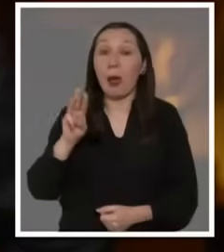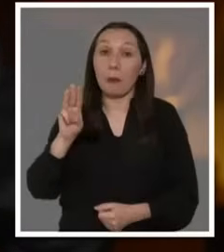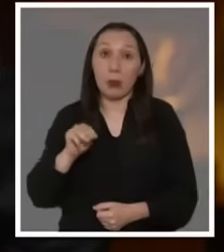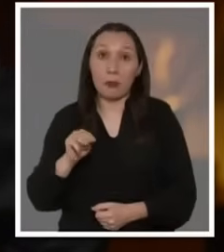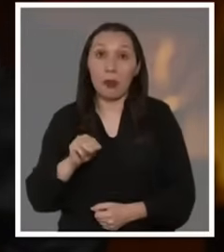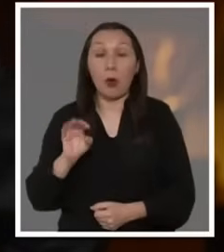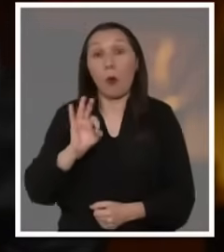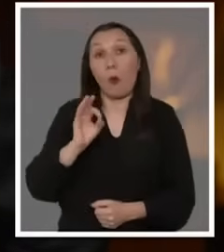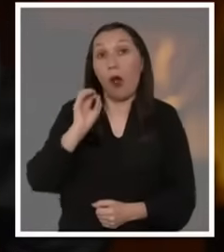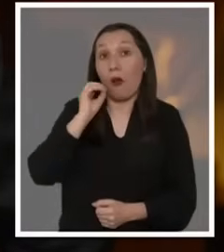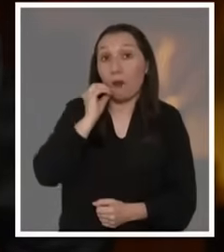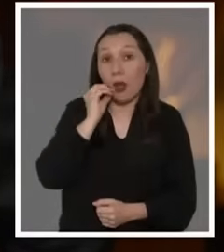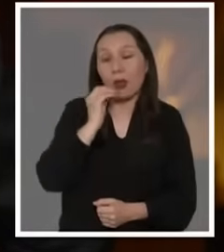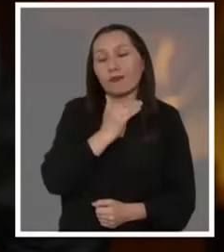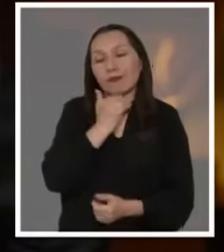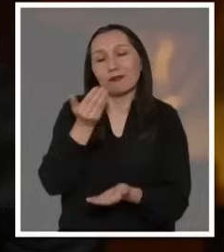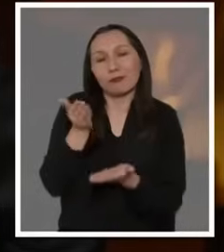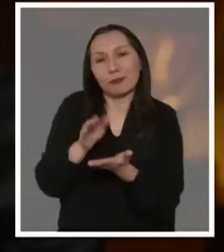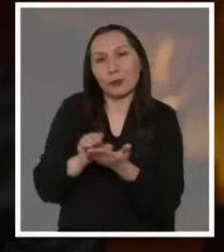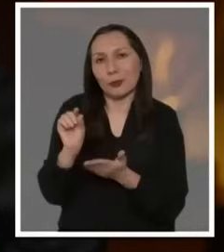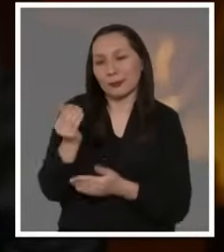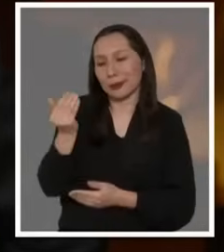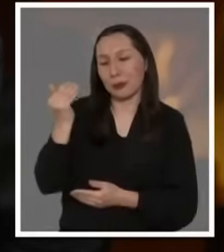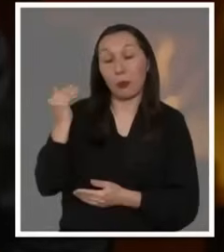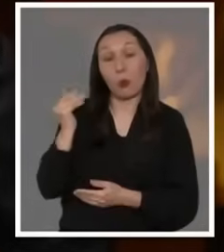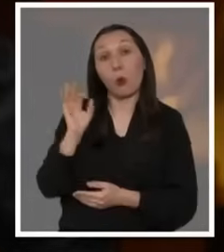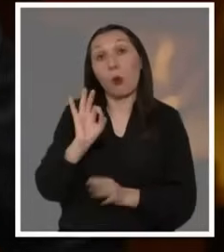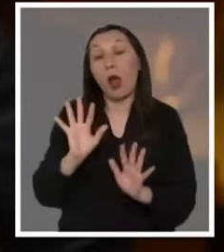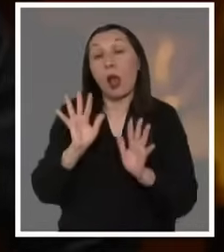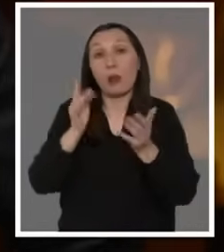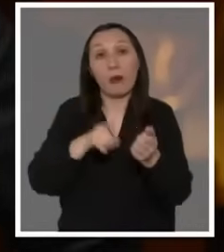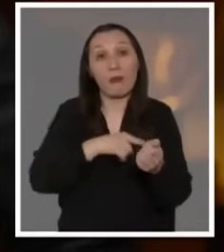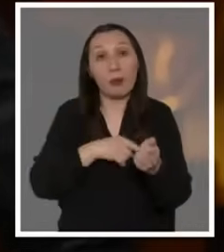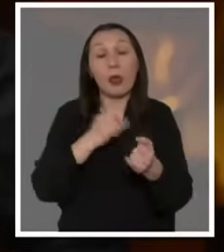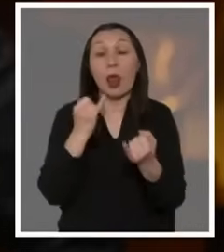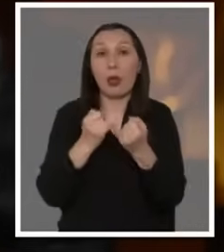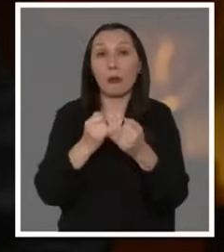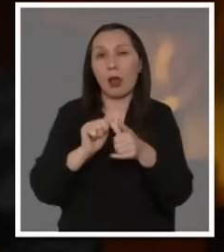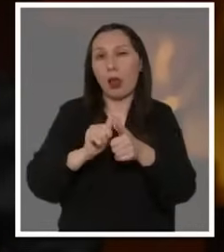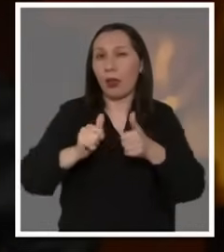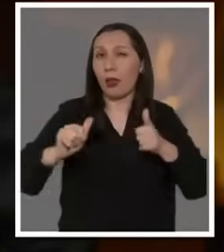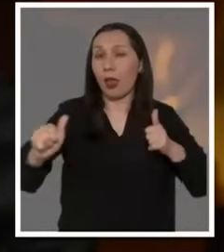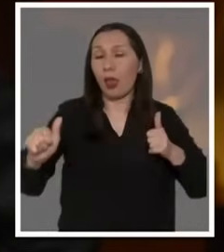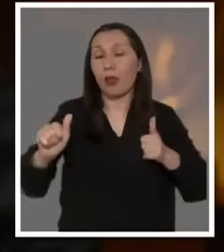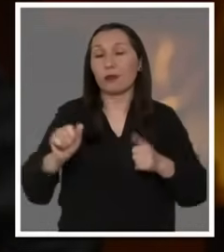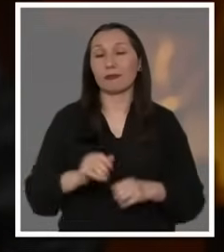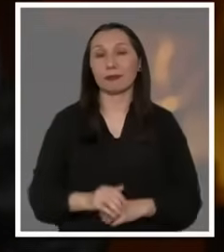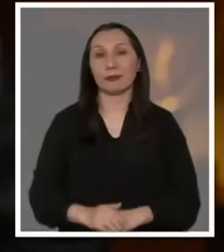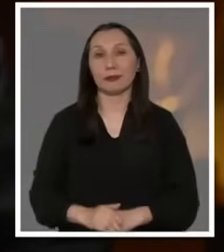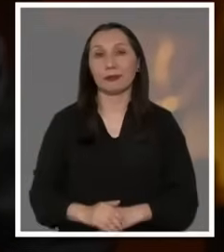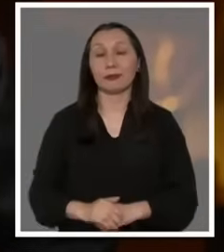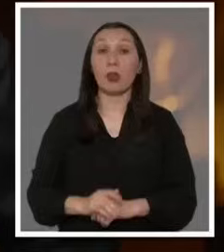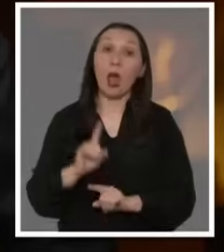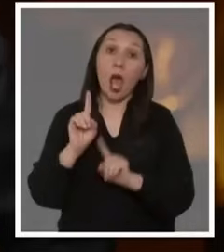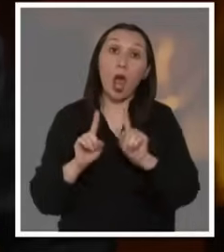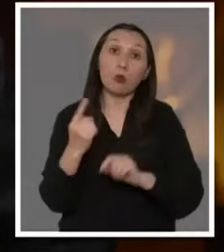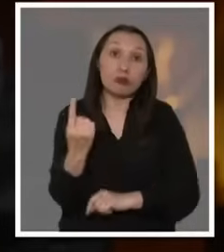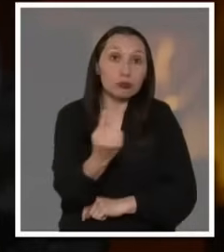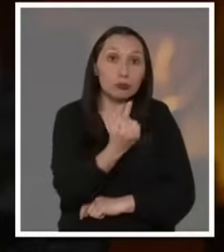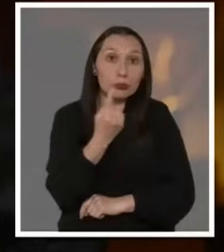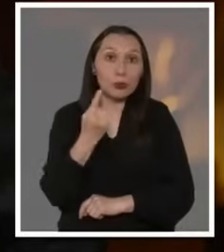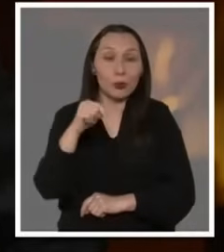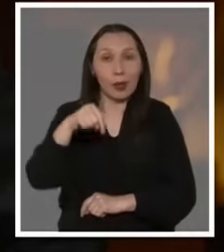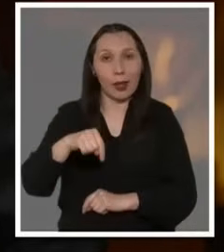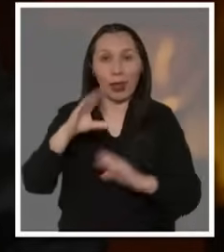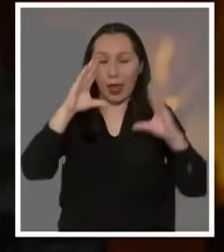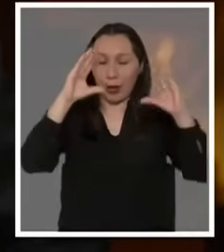la madre o al abuelo que han partido recientemente. O quizás al familiar o amigo que están en la distancia. Y habrá quienes pasen solos esta